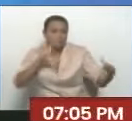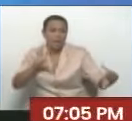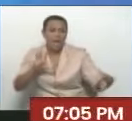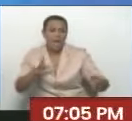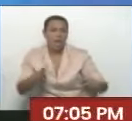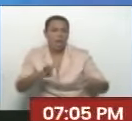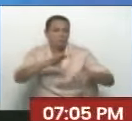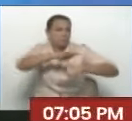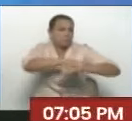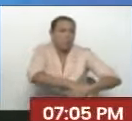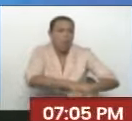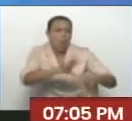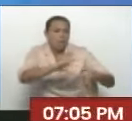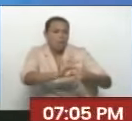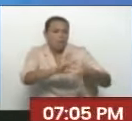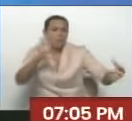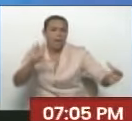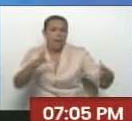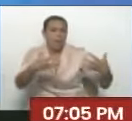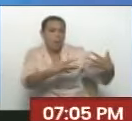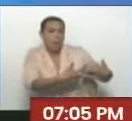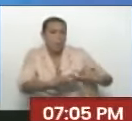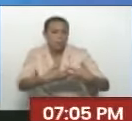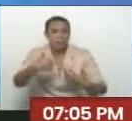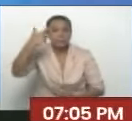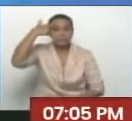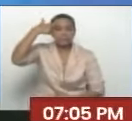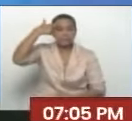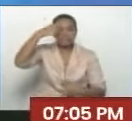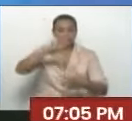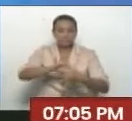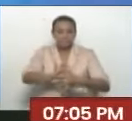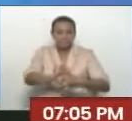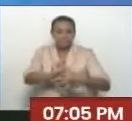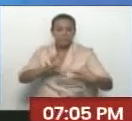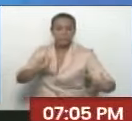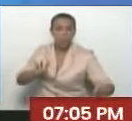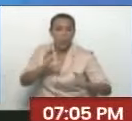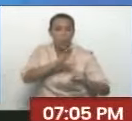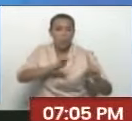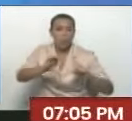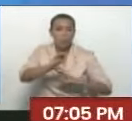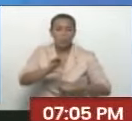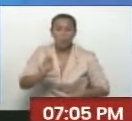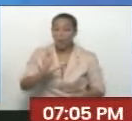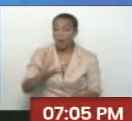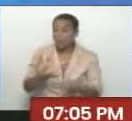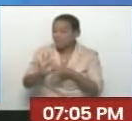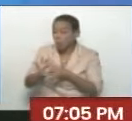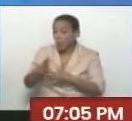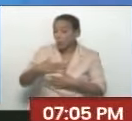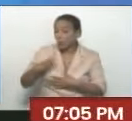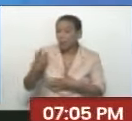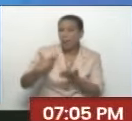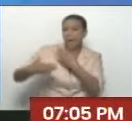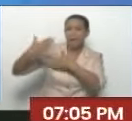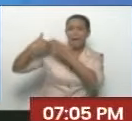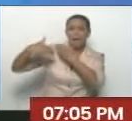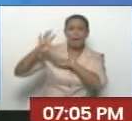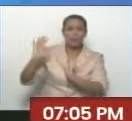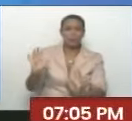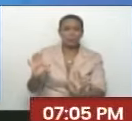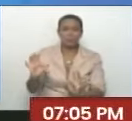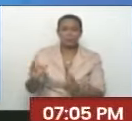completa de nuestras mentes, de nuestra alma, de nuestra cultura, revertir los procesos